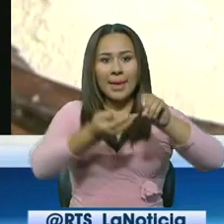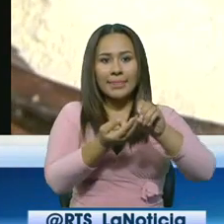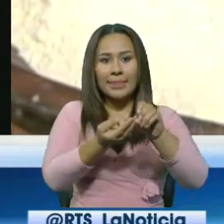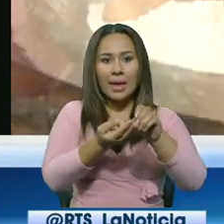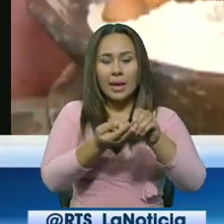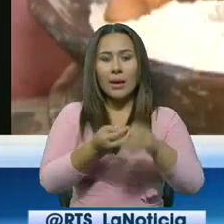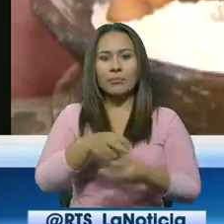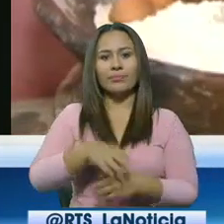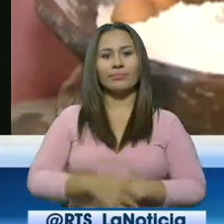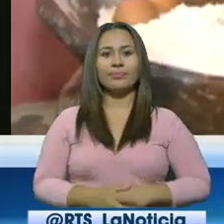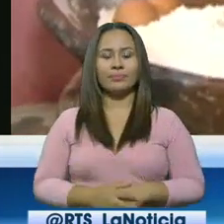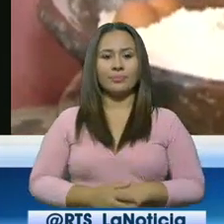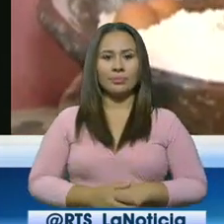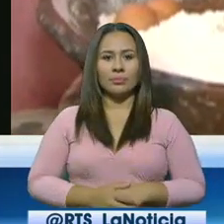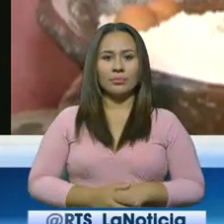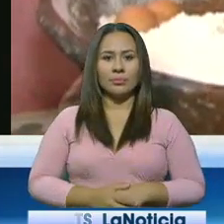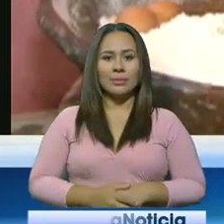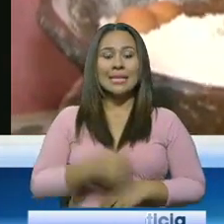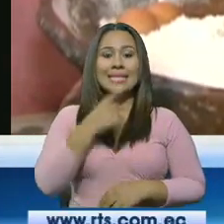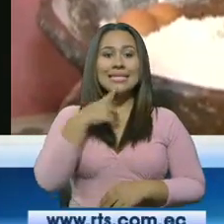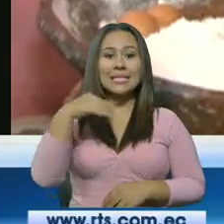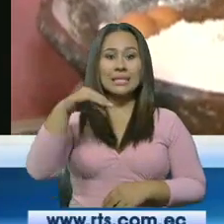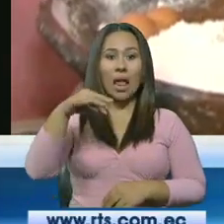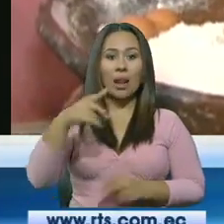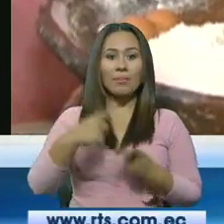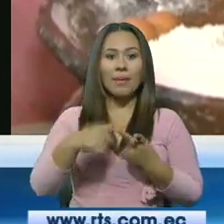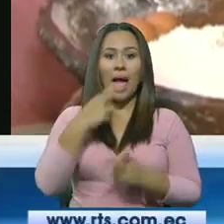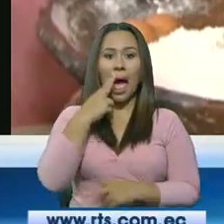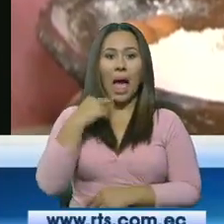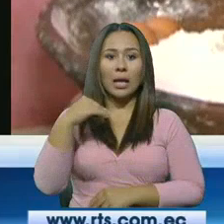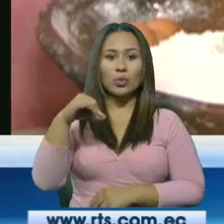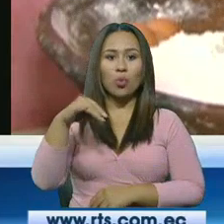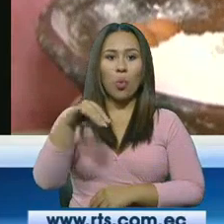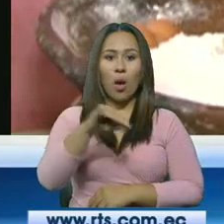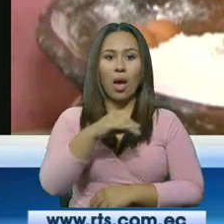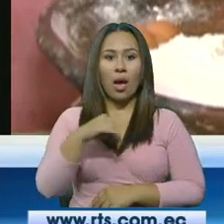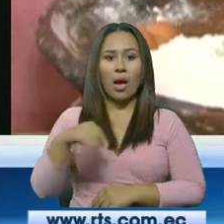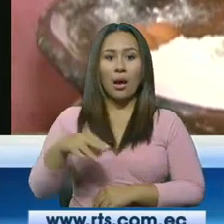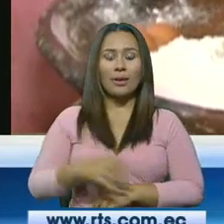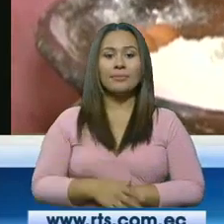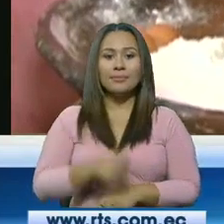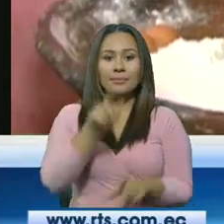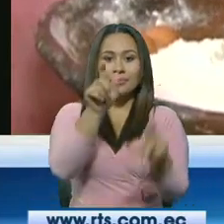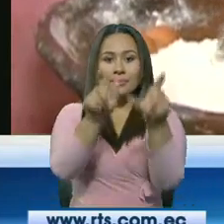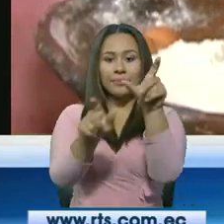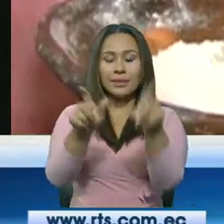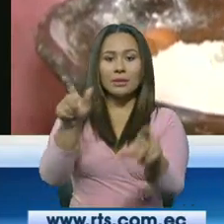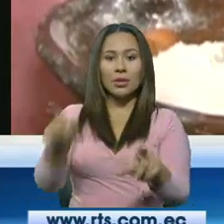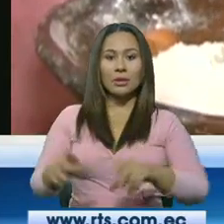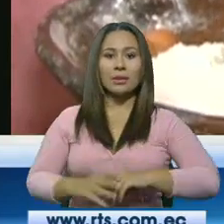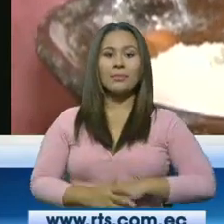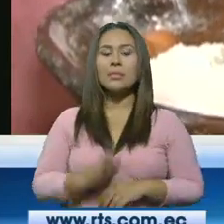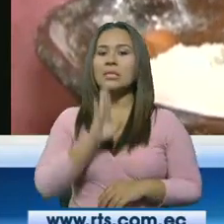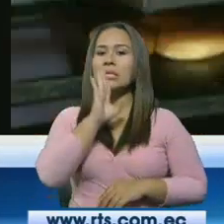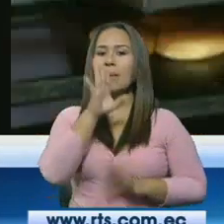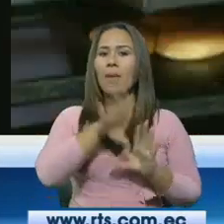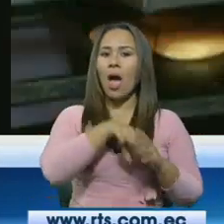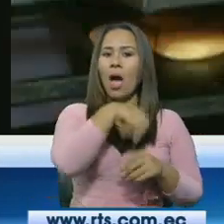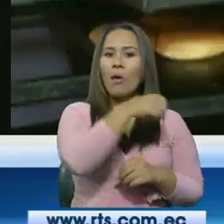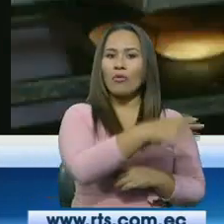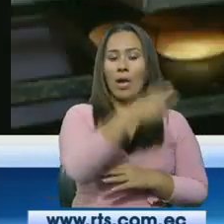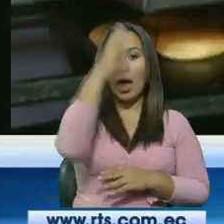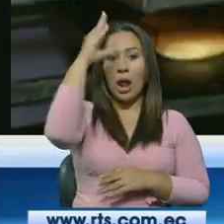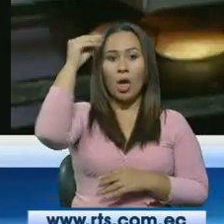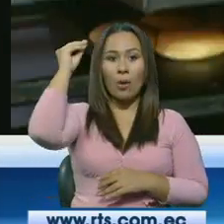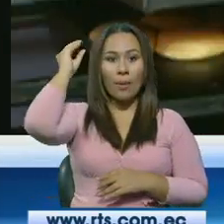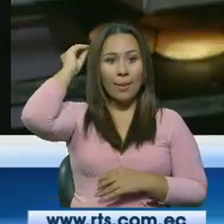levadura, sal y azúcar. Las personas de afuera, por ejemplo, de